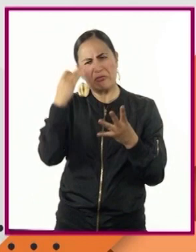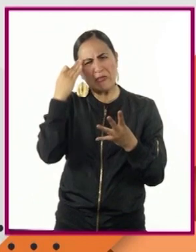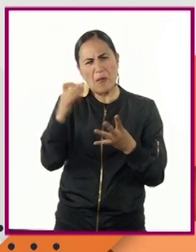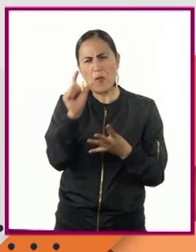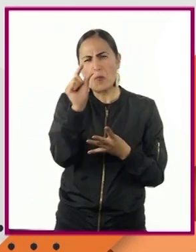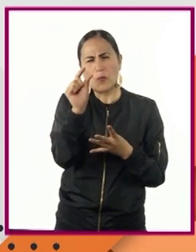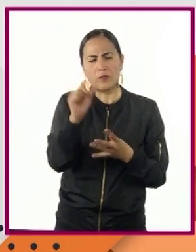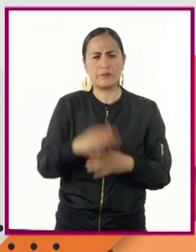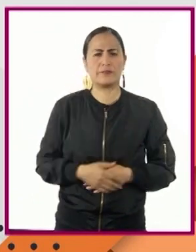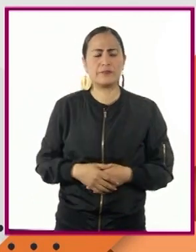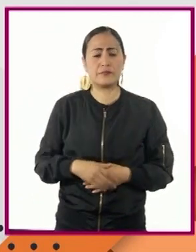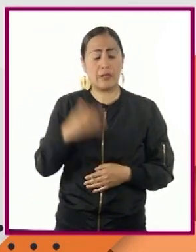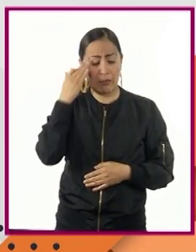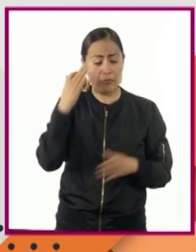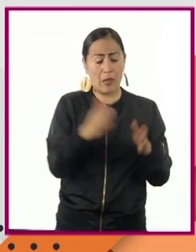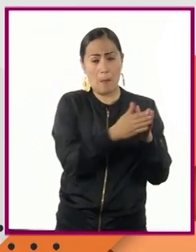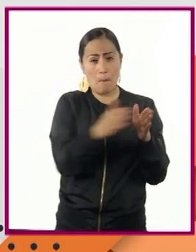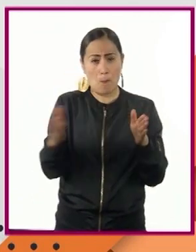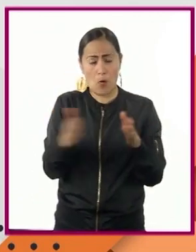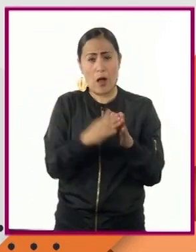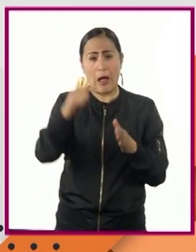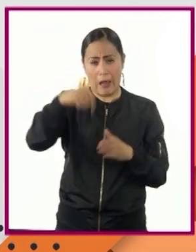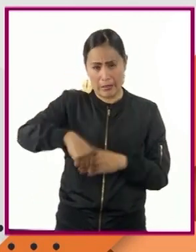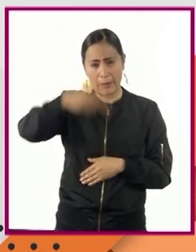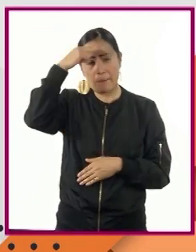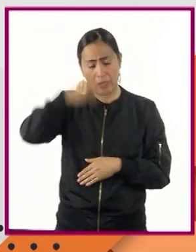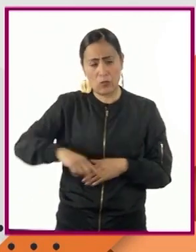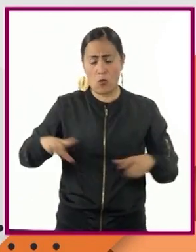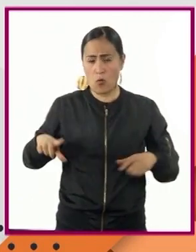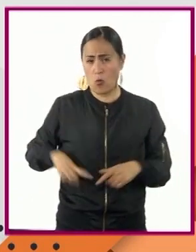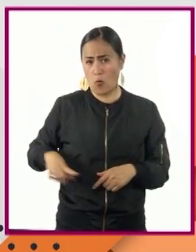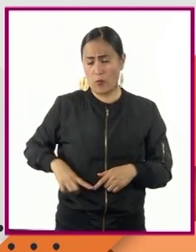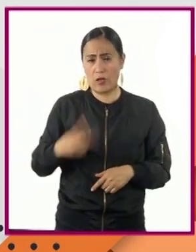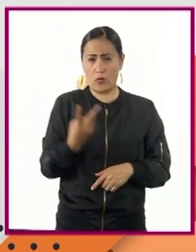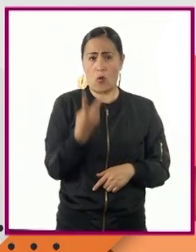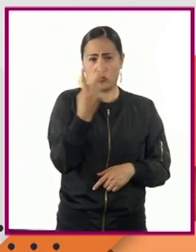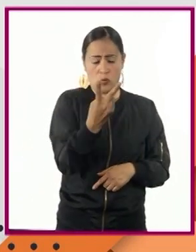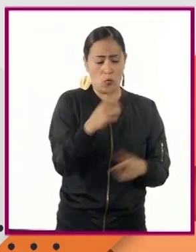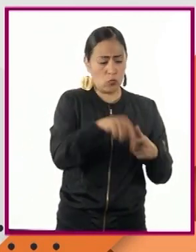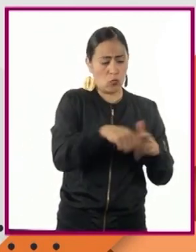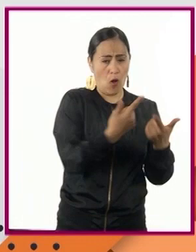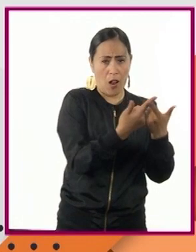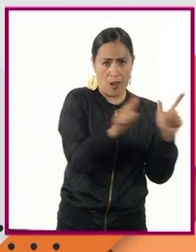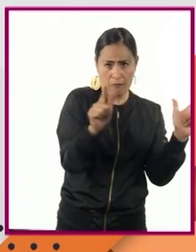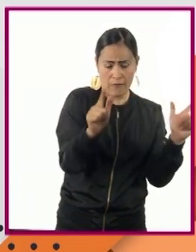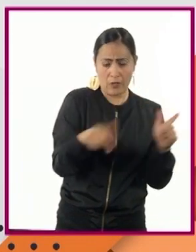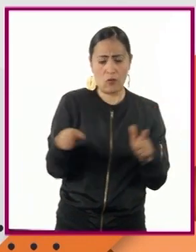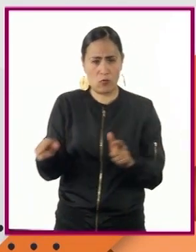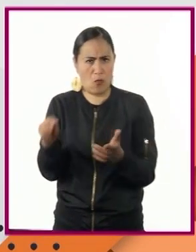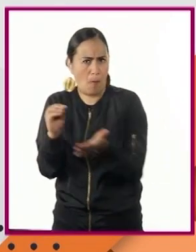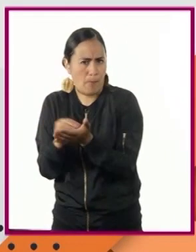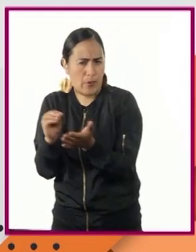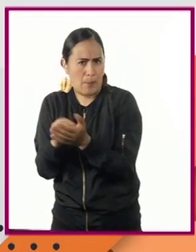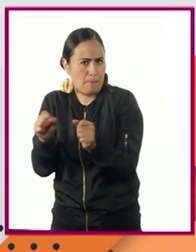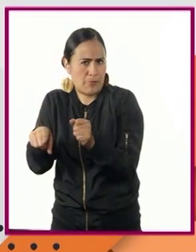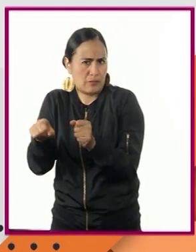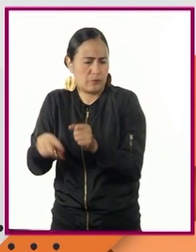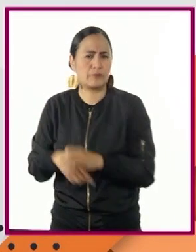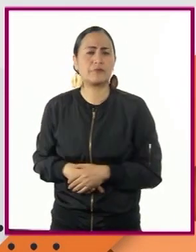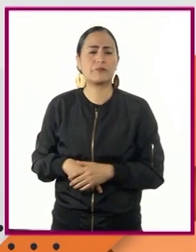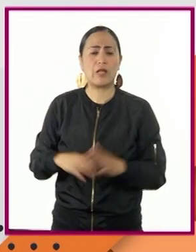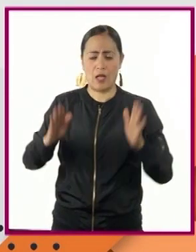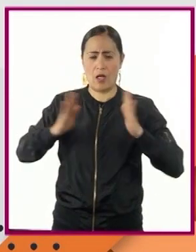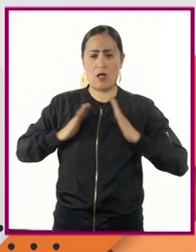Durante ese tiempo existieron en México 2 gobiernos, uno liberal y uno conservador. El ejército y la iglesia,